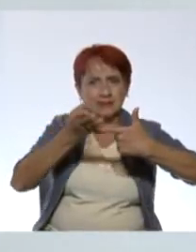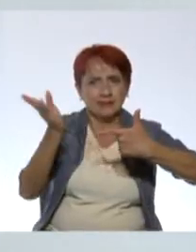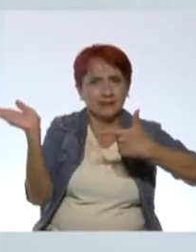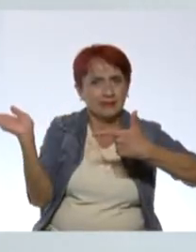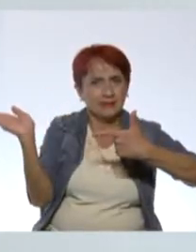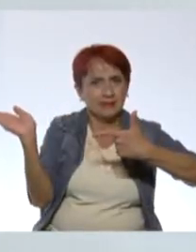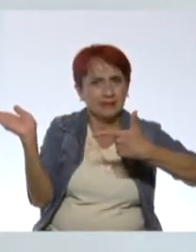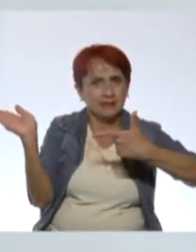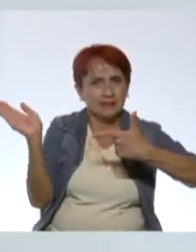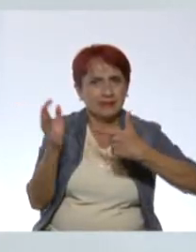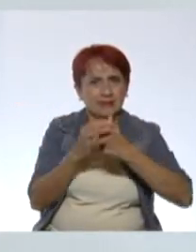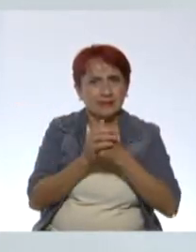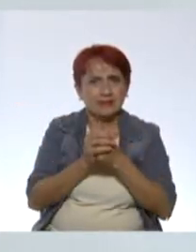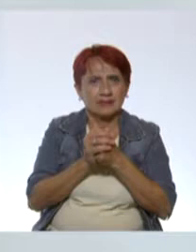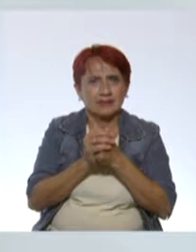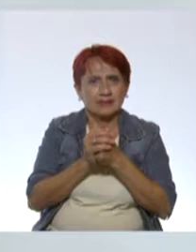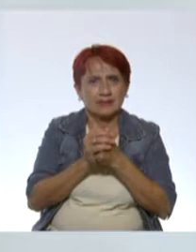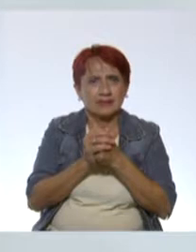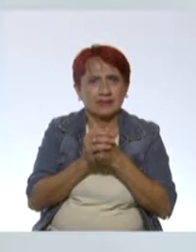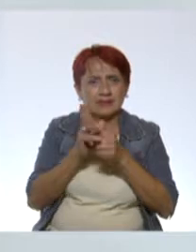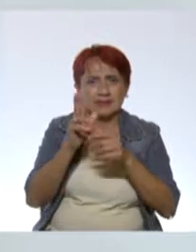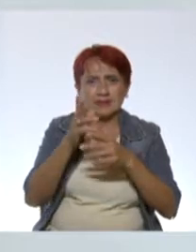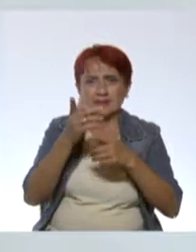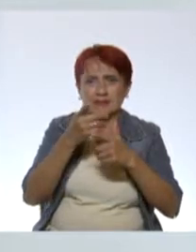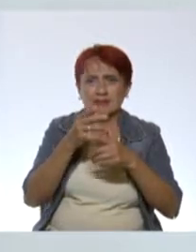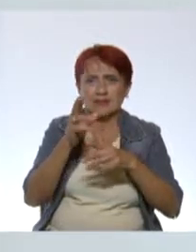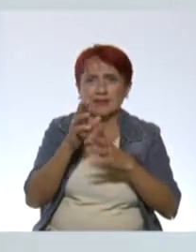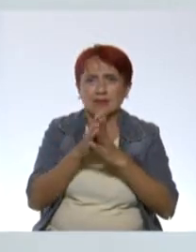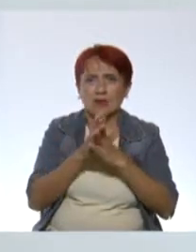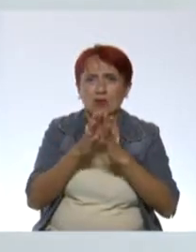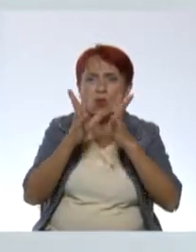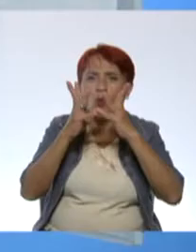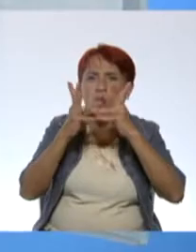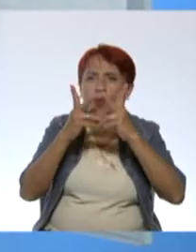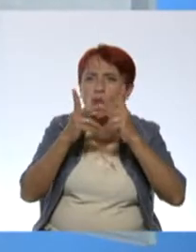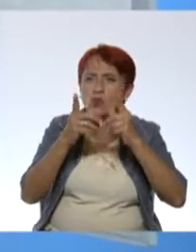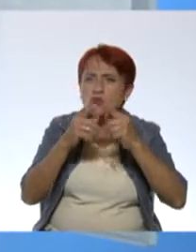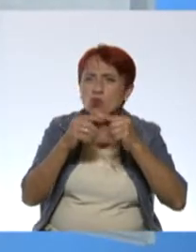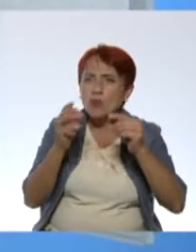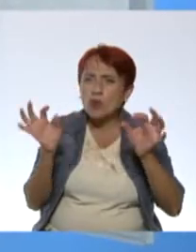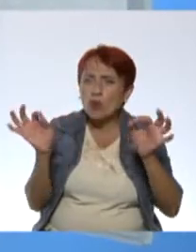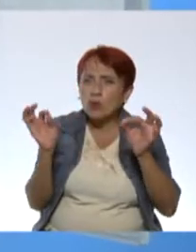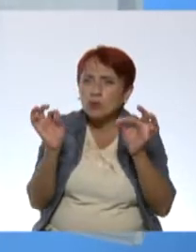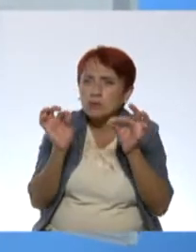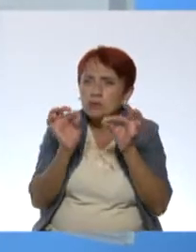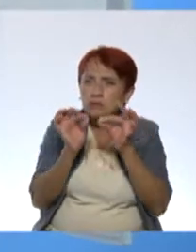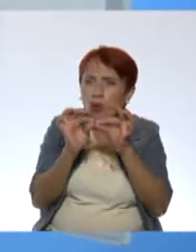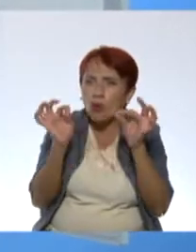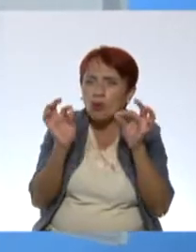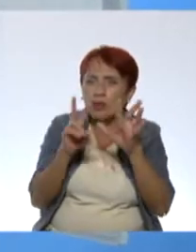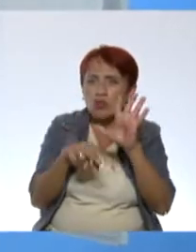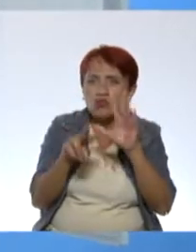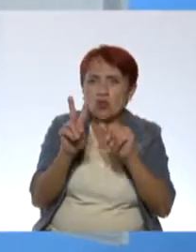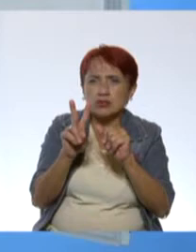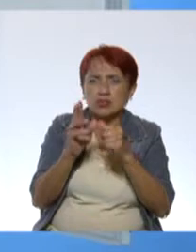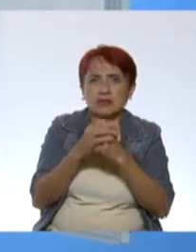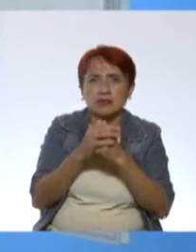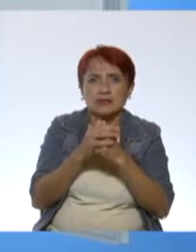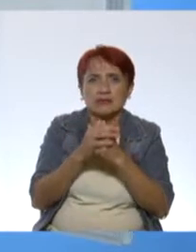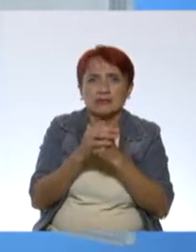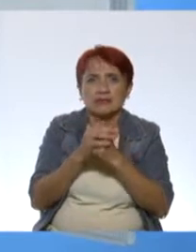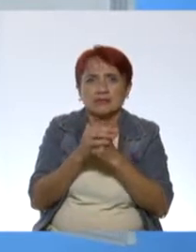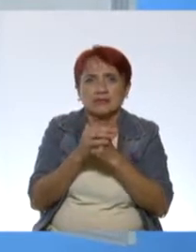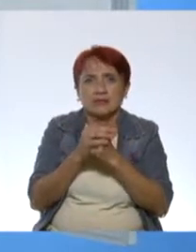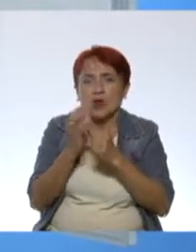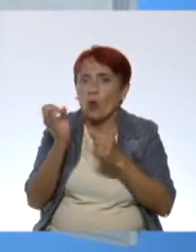entre 12, buscamos un número que multiplicado por 12